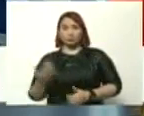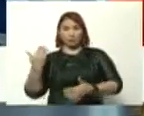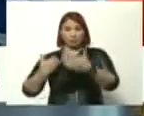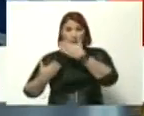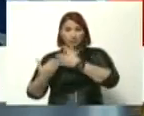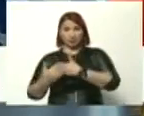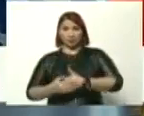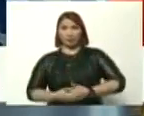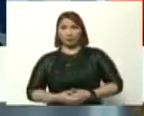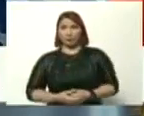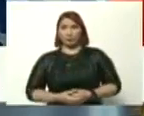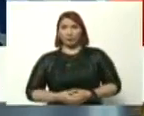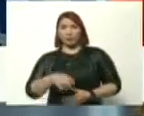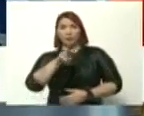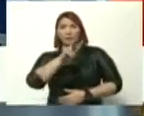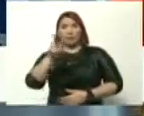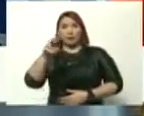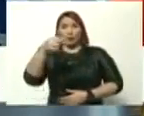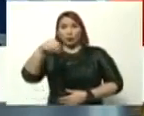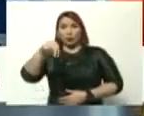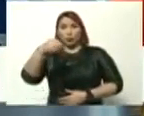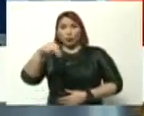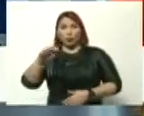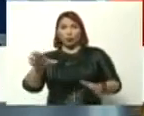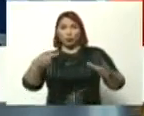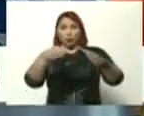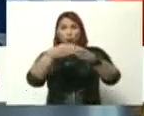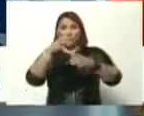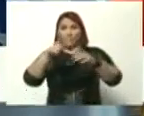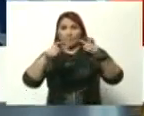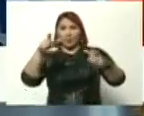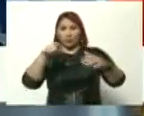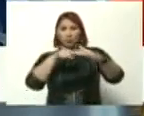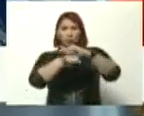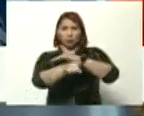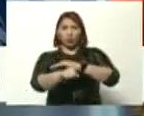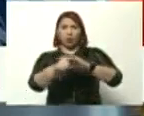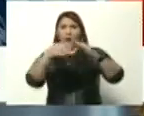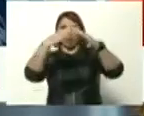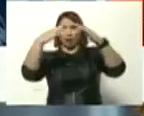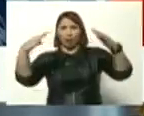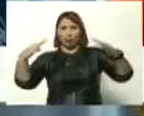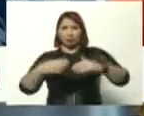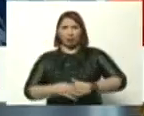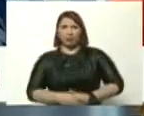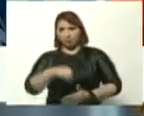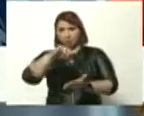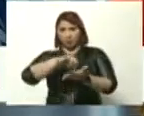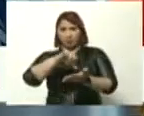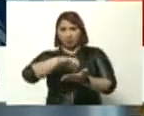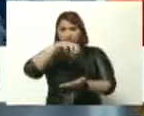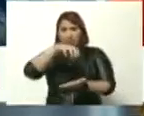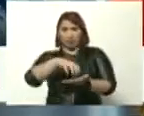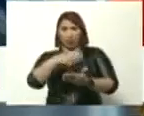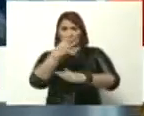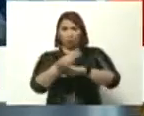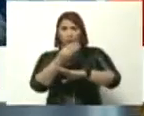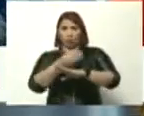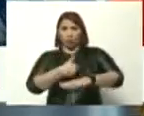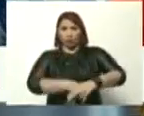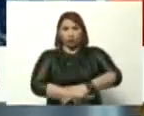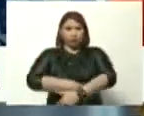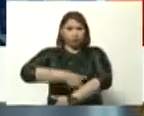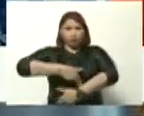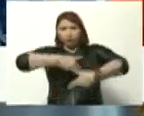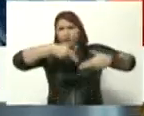En pasado 22 de noviembre, un grupo de personas ingresó a la finca Altamira, ubicada en el estado Monagas, portando armas